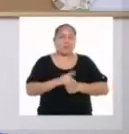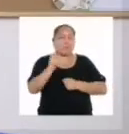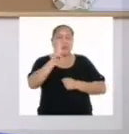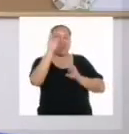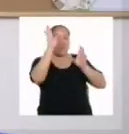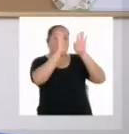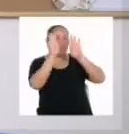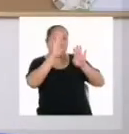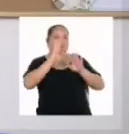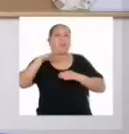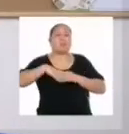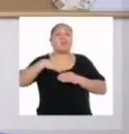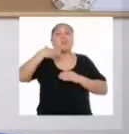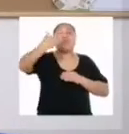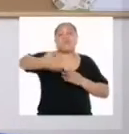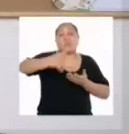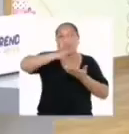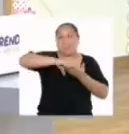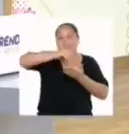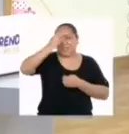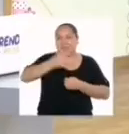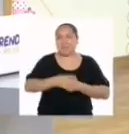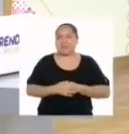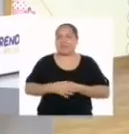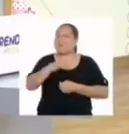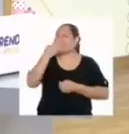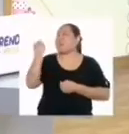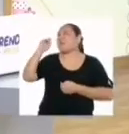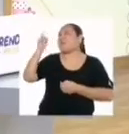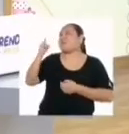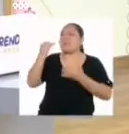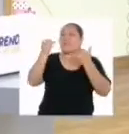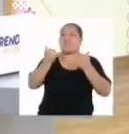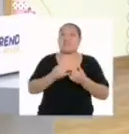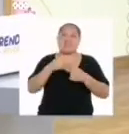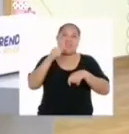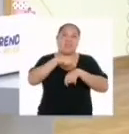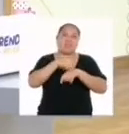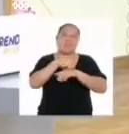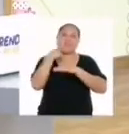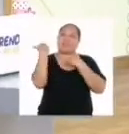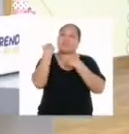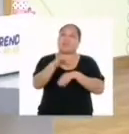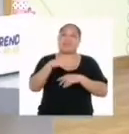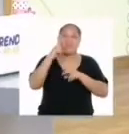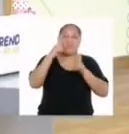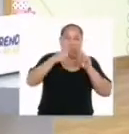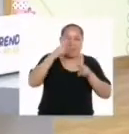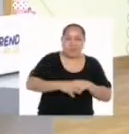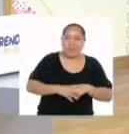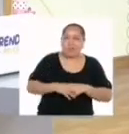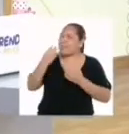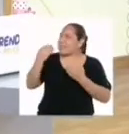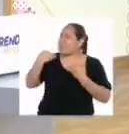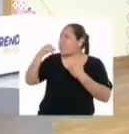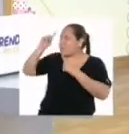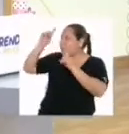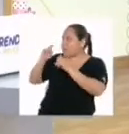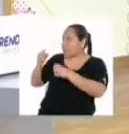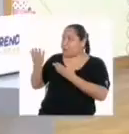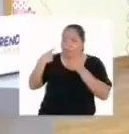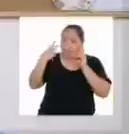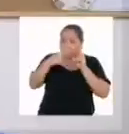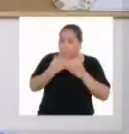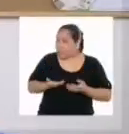te preocupes, que eso lo aprenderemos después. Mejor, profesora, porque ahorita nos gana el tiempo y acabo de revisar que tenemos una pregunta.